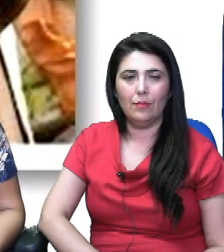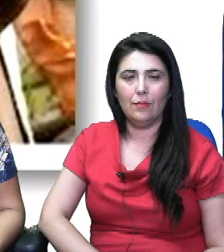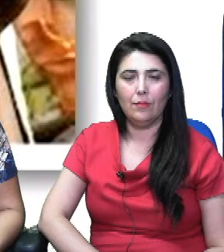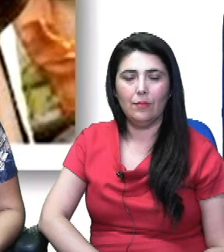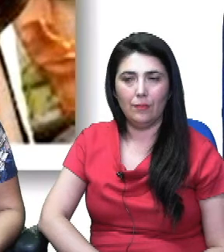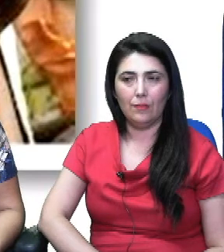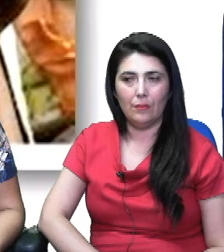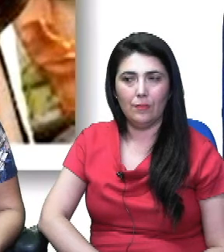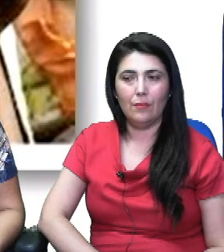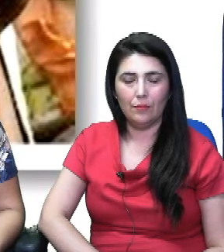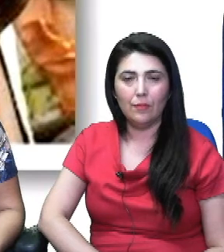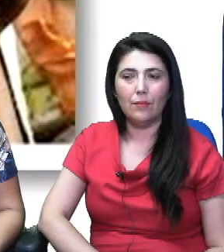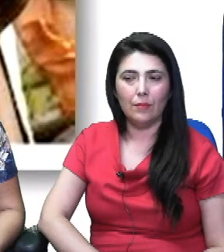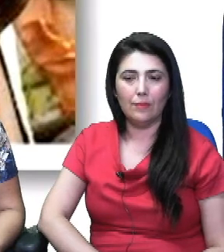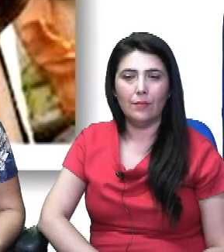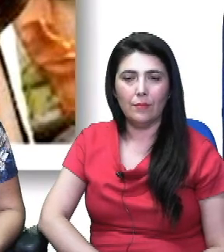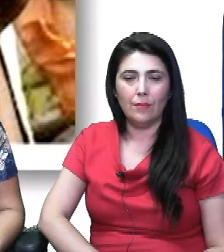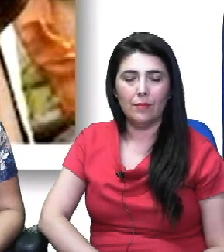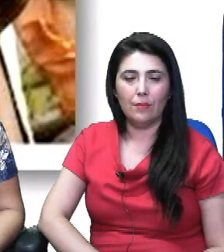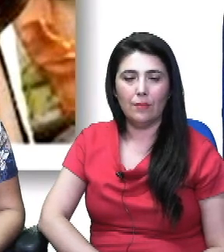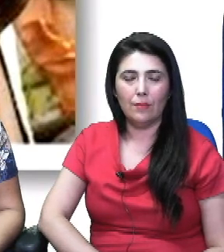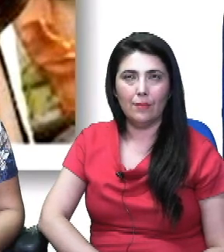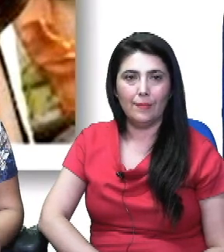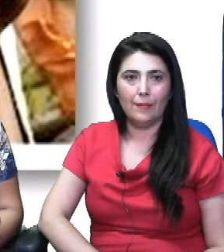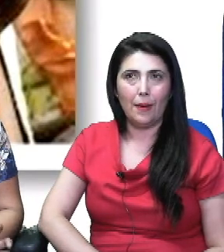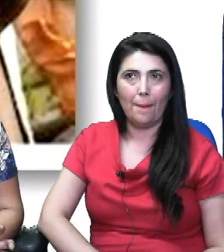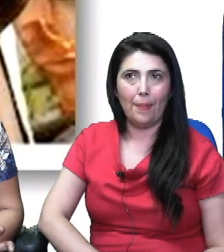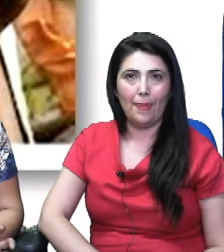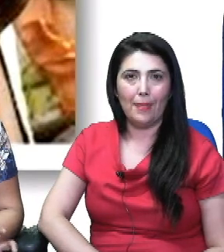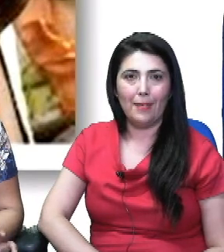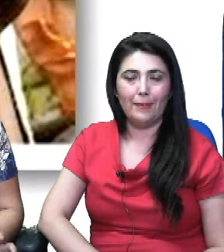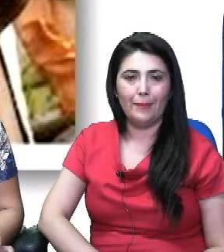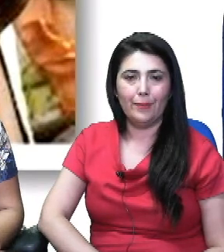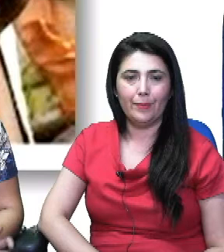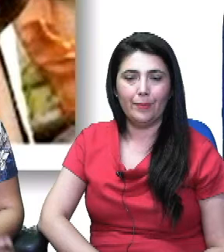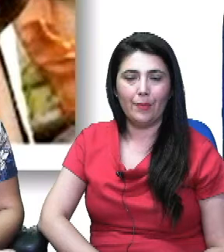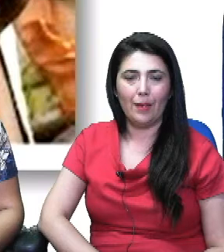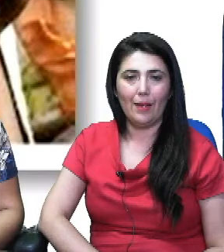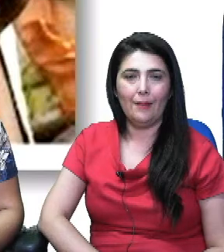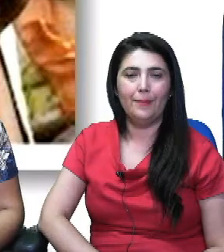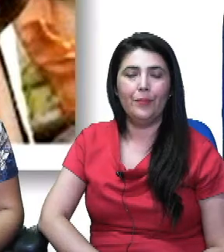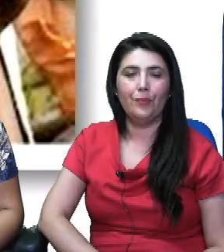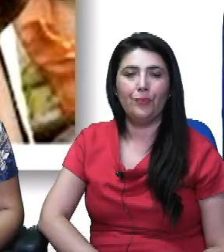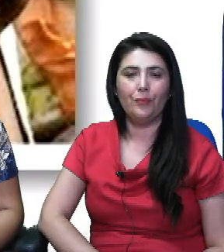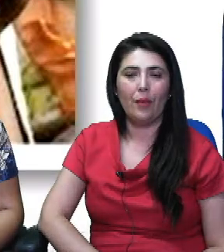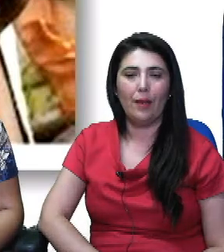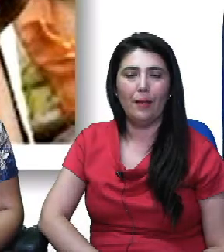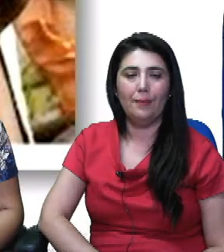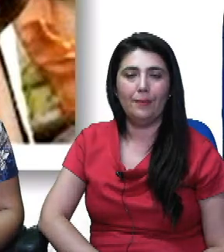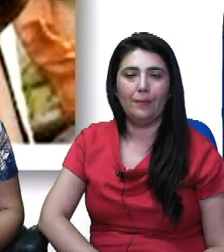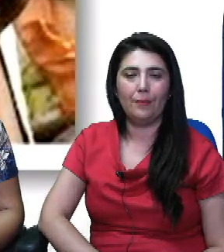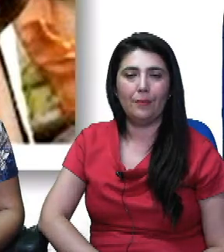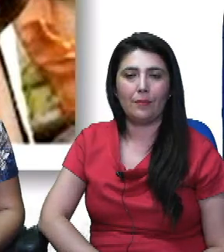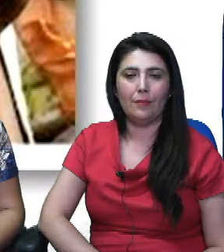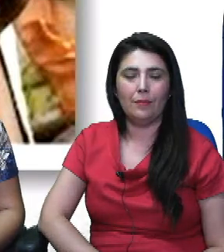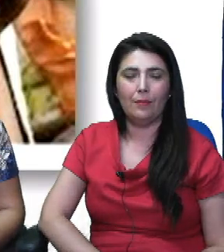que también vamos nosotros a tomar y que va a denominar entonces la serie de acciones que vamos a realizar con el